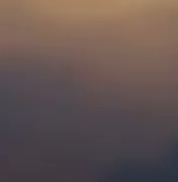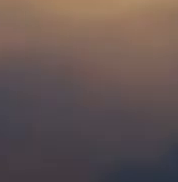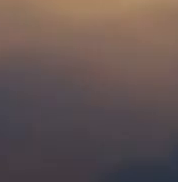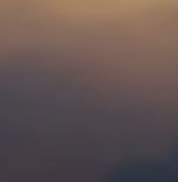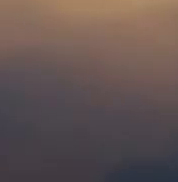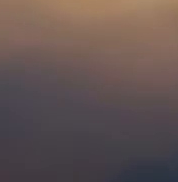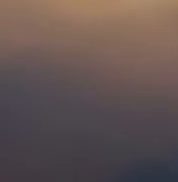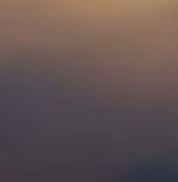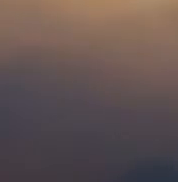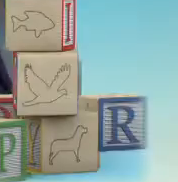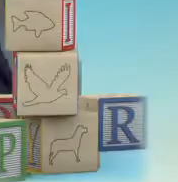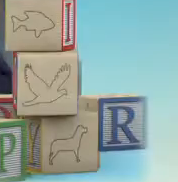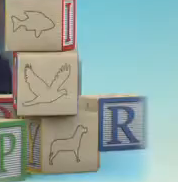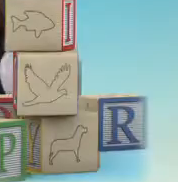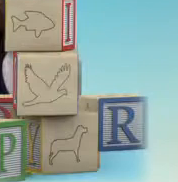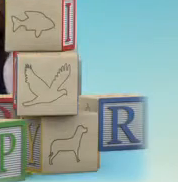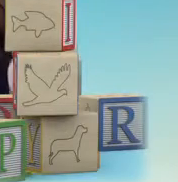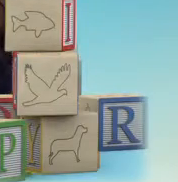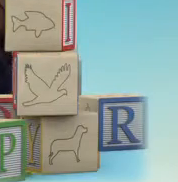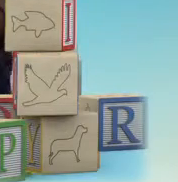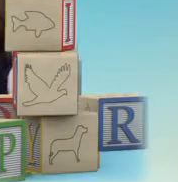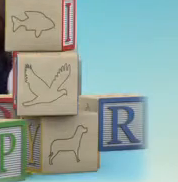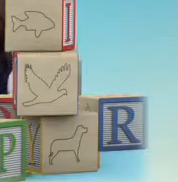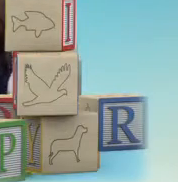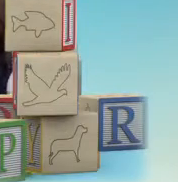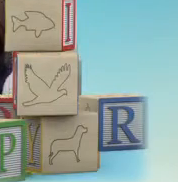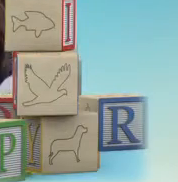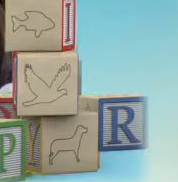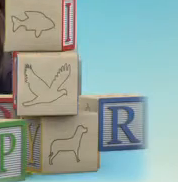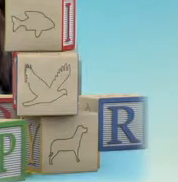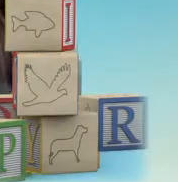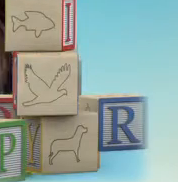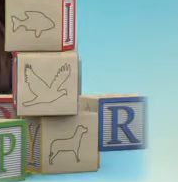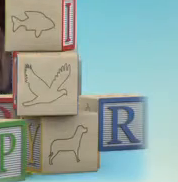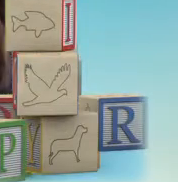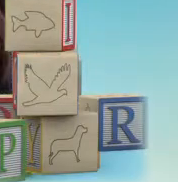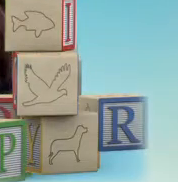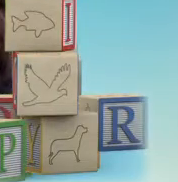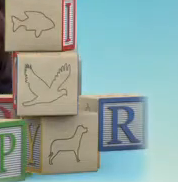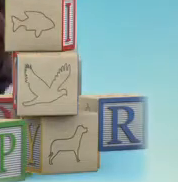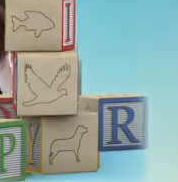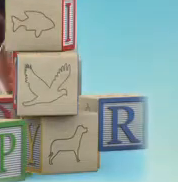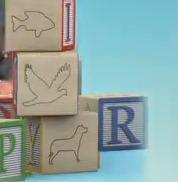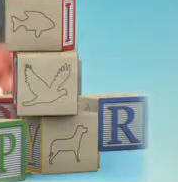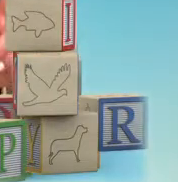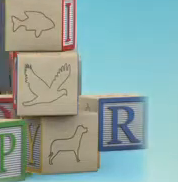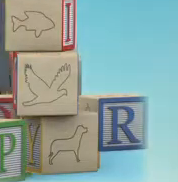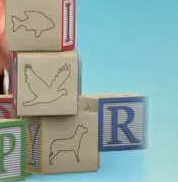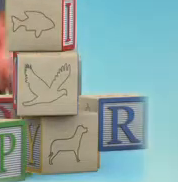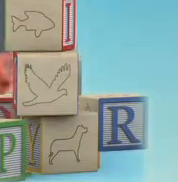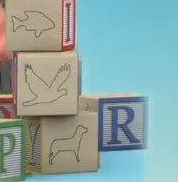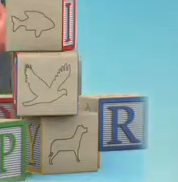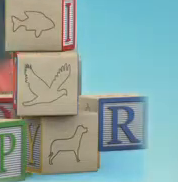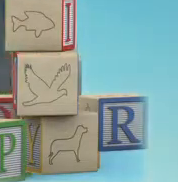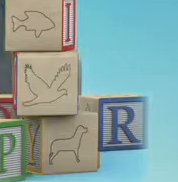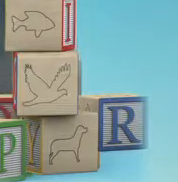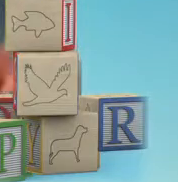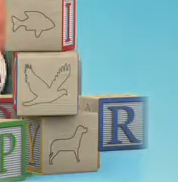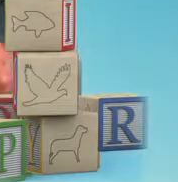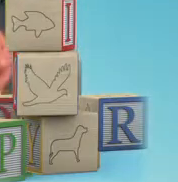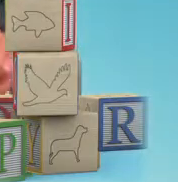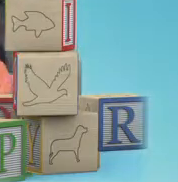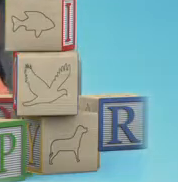Perdónme. Hola, ¿qué tal? Yo soy Sofía Bernal y los invito a que no se pierdan el programa Juguetón, la fábrica de